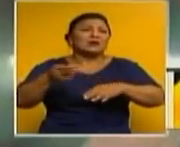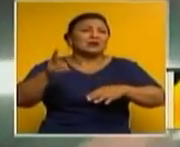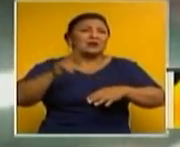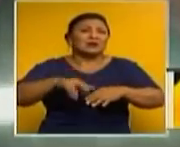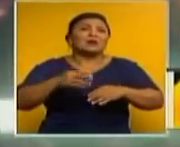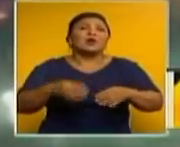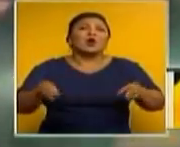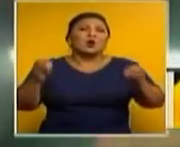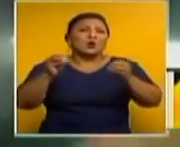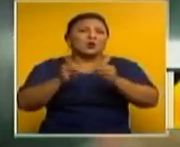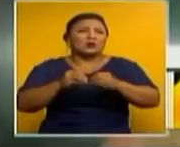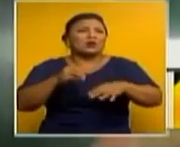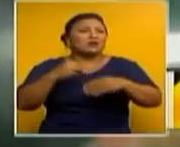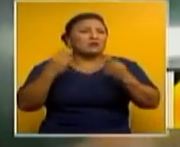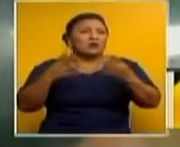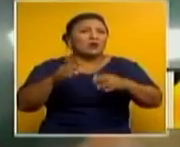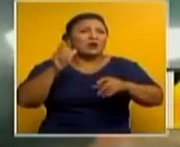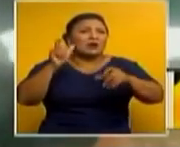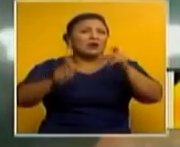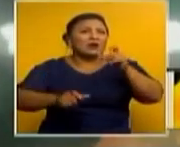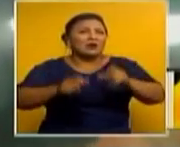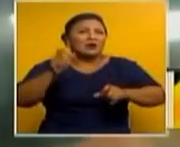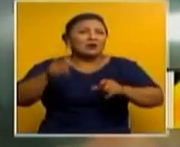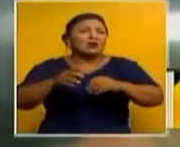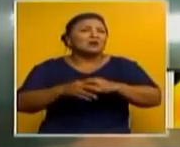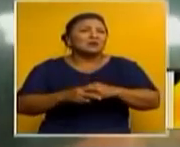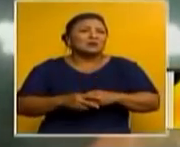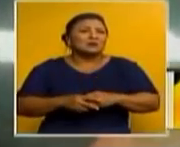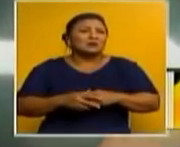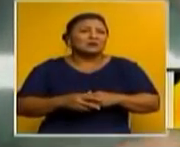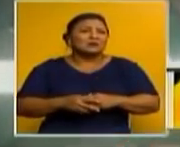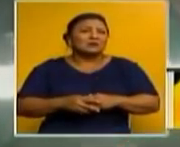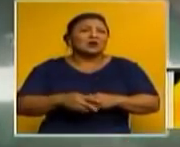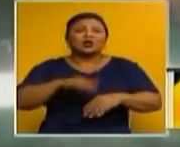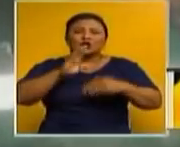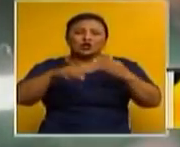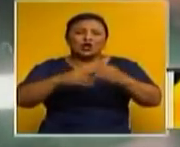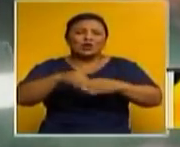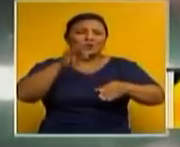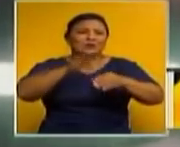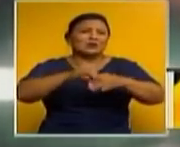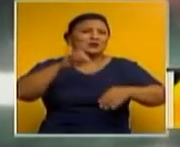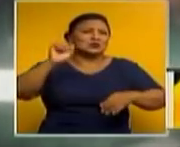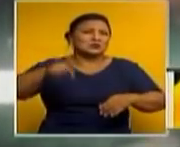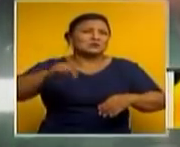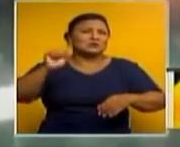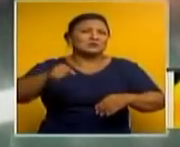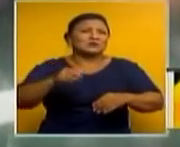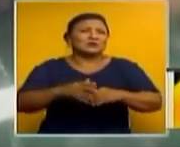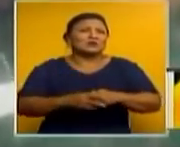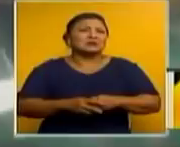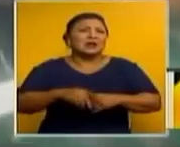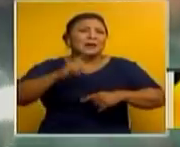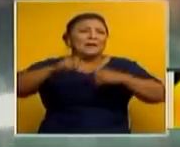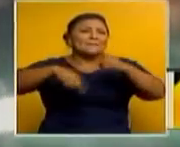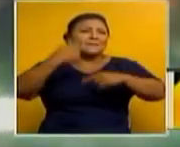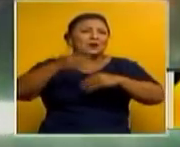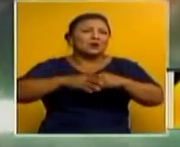volvió a recalcar a la ciudadanía que a la ciudadanía todo sigue lo que está en la